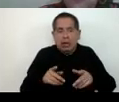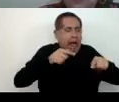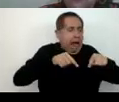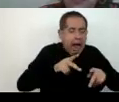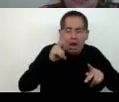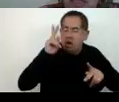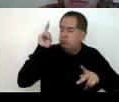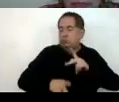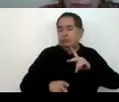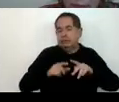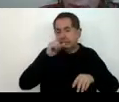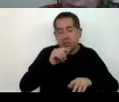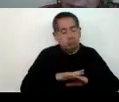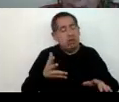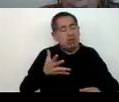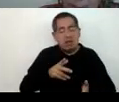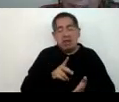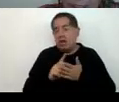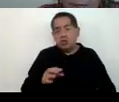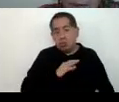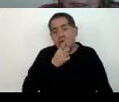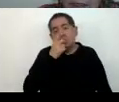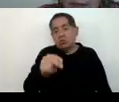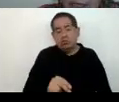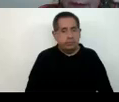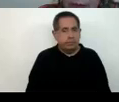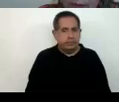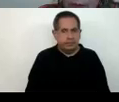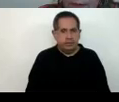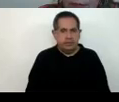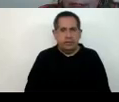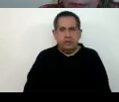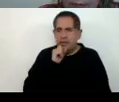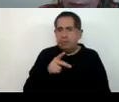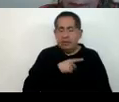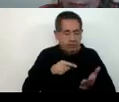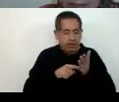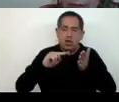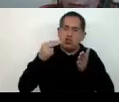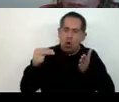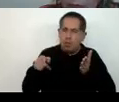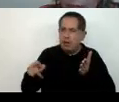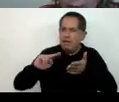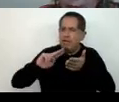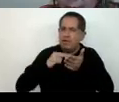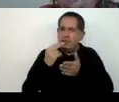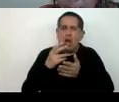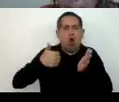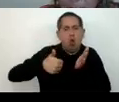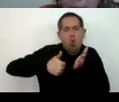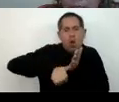ese acto quirúrgico sin ningún problema. También debe de llevar el nombre completo y la firma del paciente o la huella